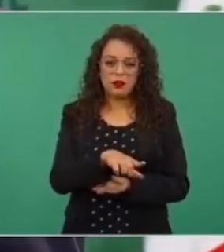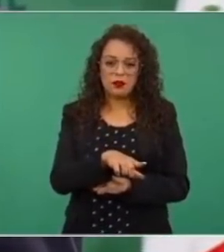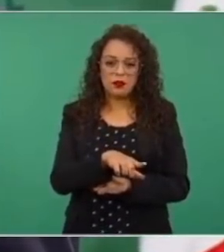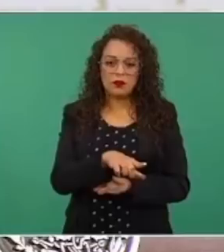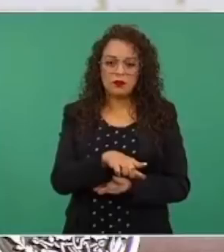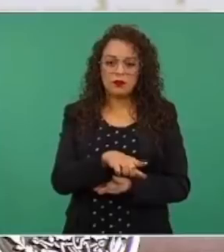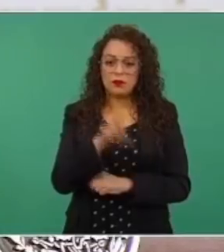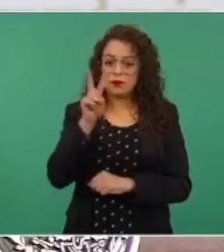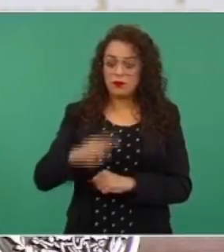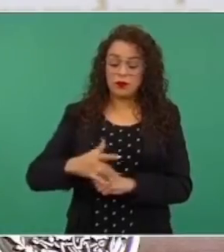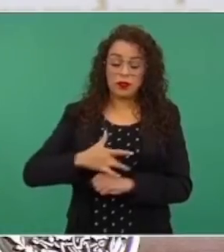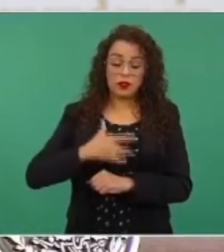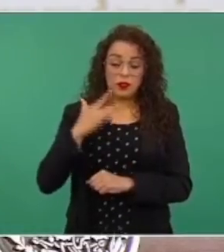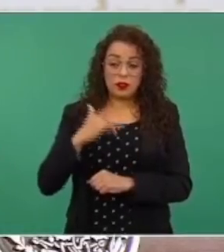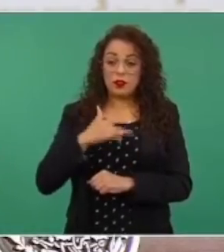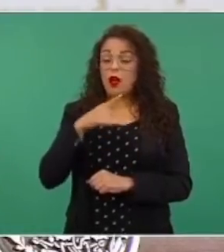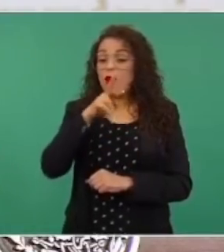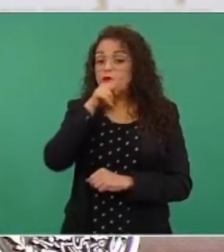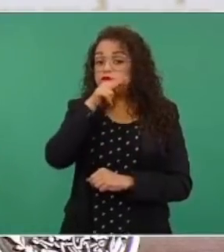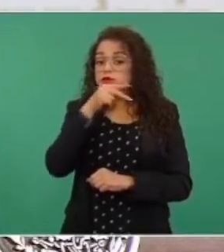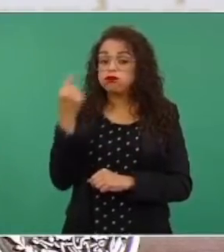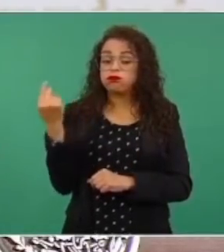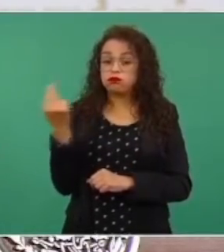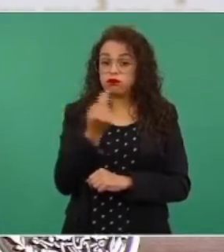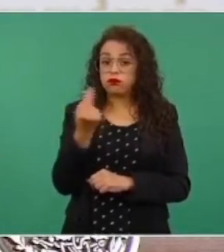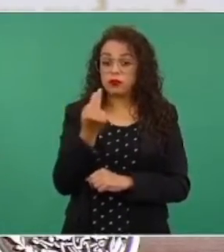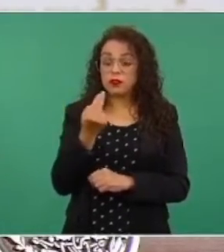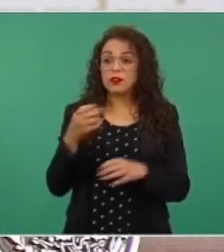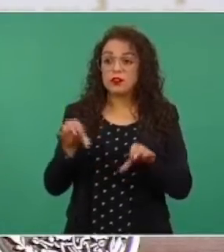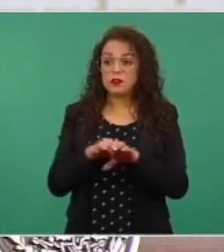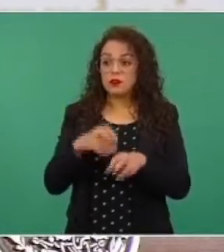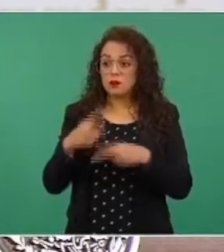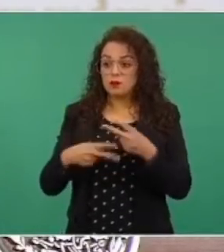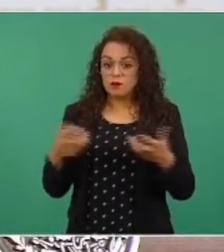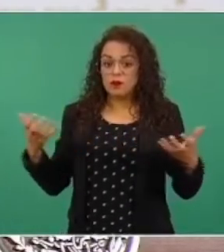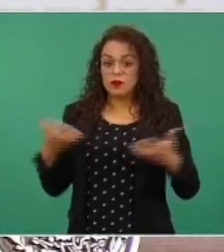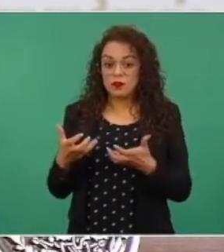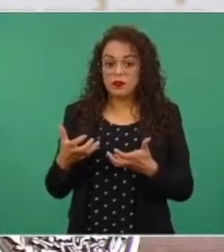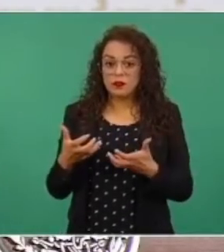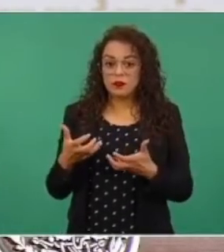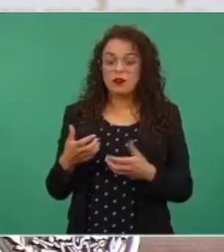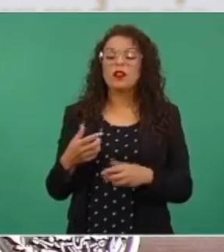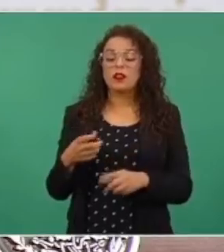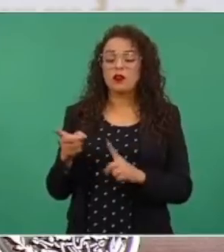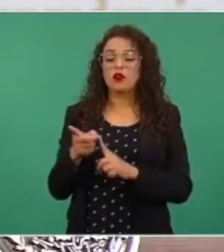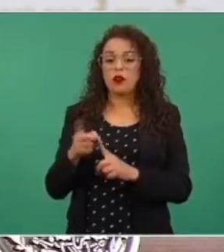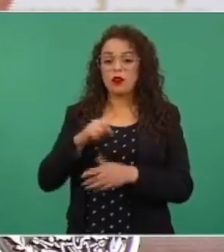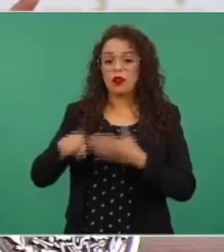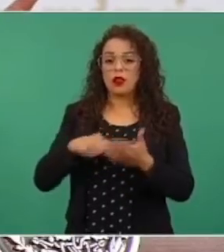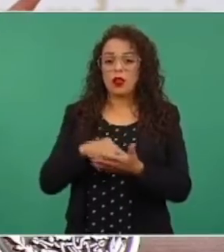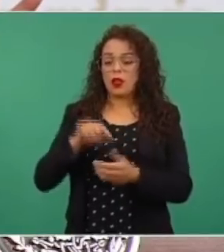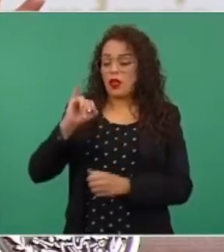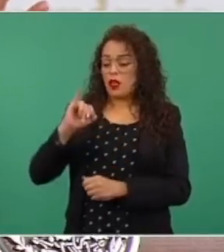Nos preocupa y nos ocupa Iguala, de nuevo. Iguala.